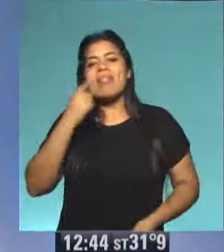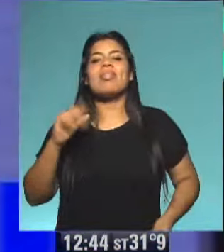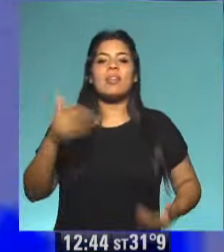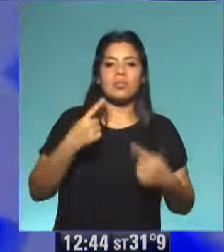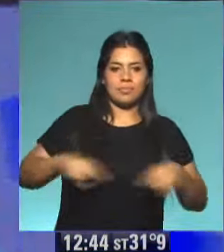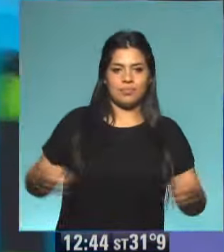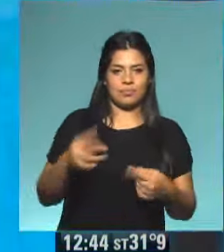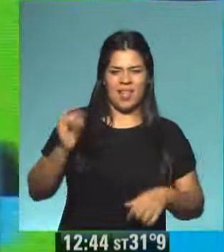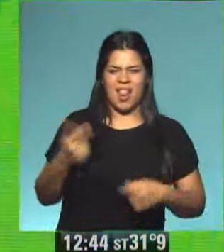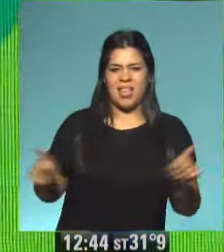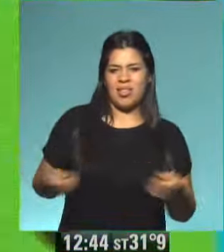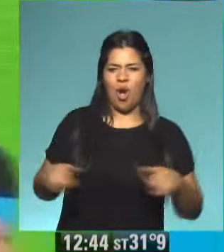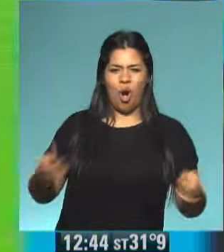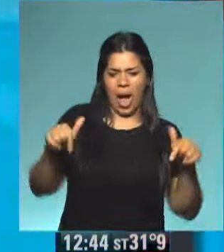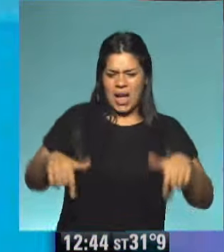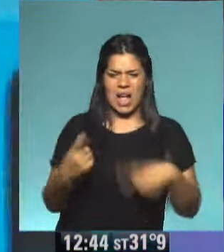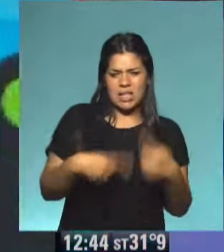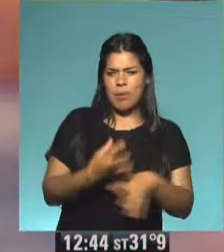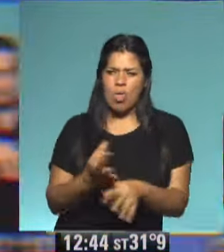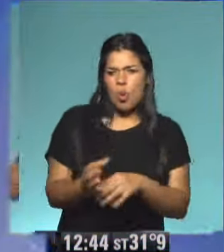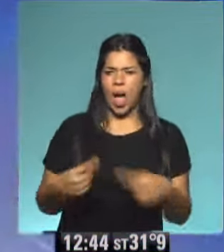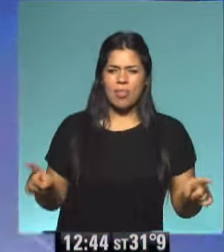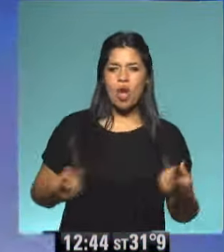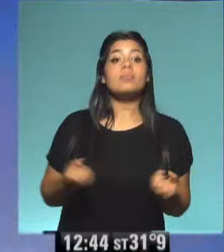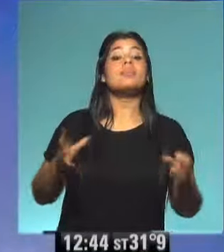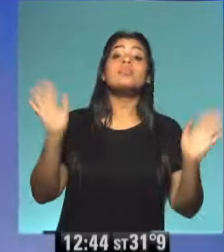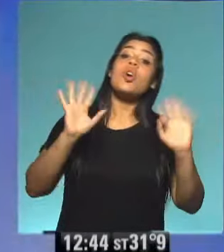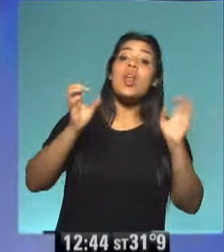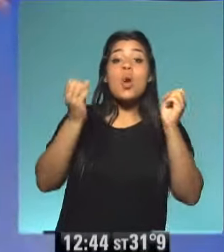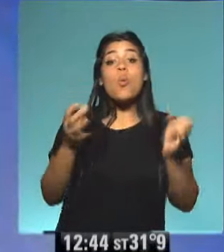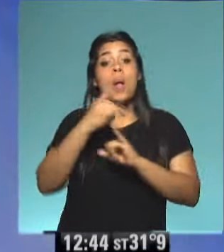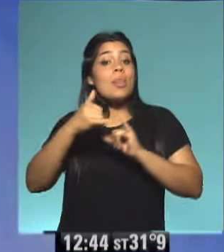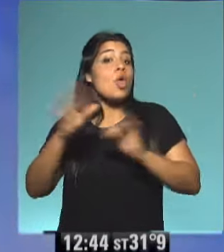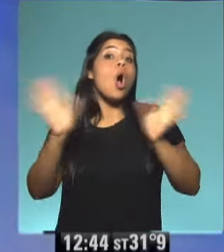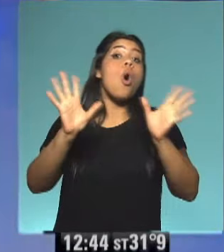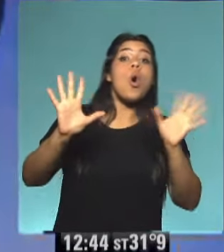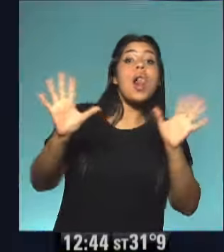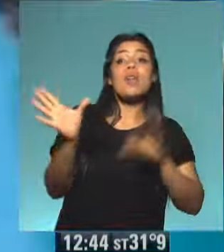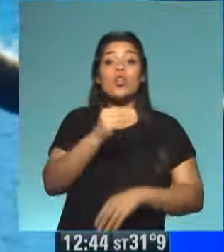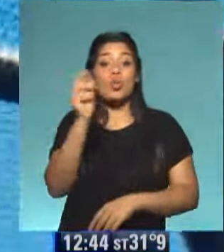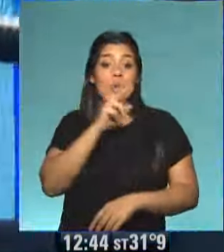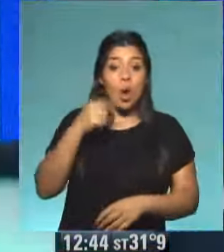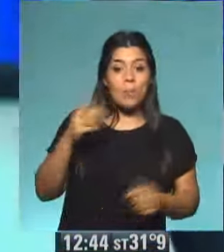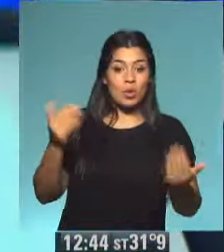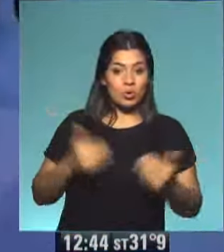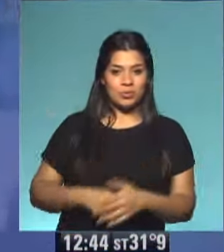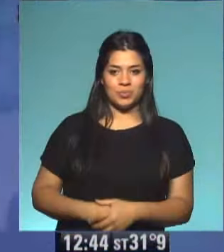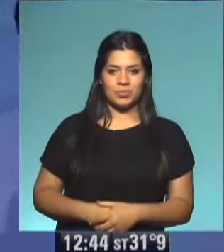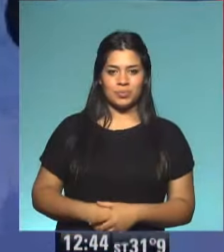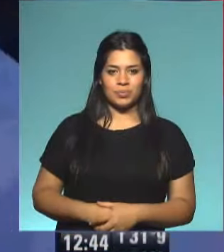¡Buenos días! ¡Qué lindo estar acá! ¡Seguimos Educando, sí! Hola, buenos mediodías a todos y a todas.